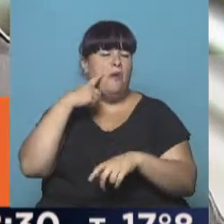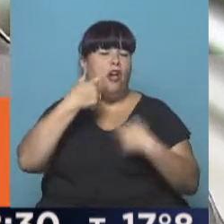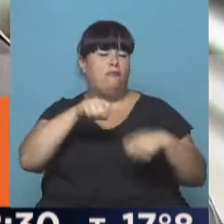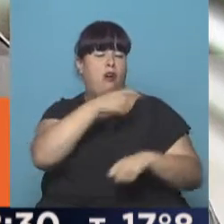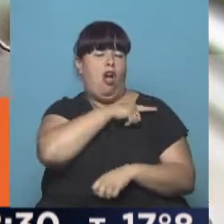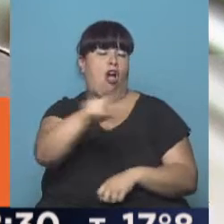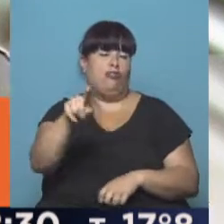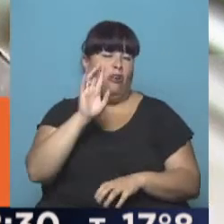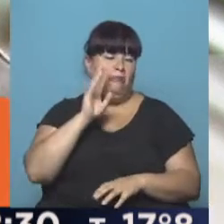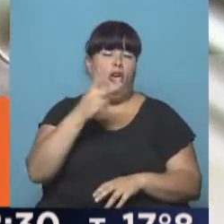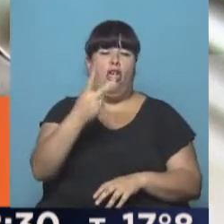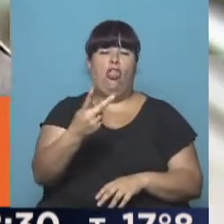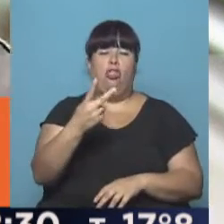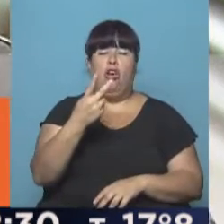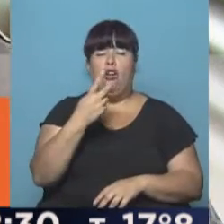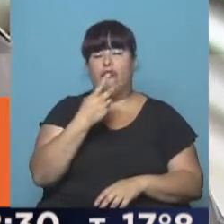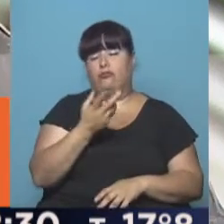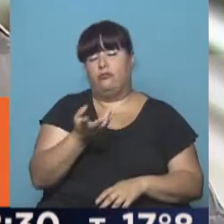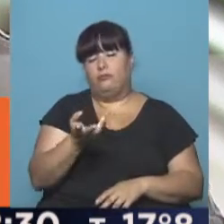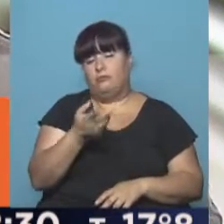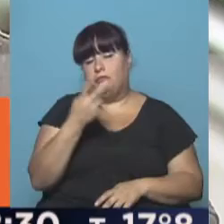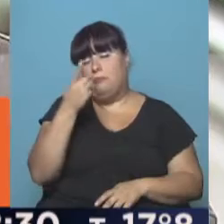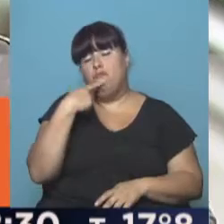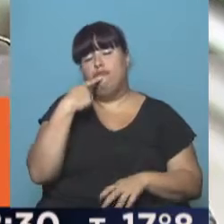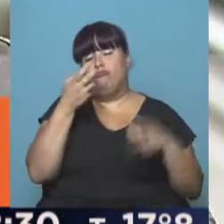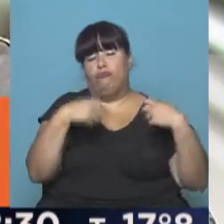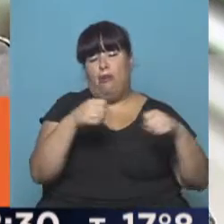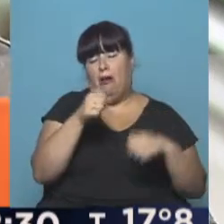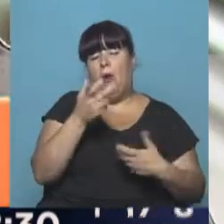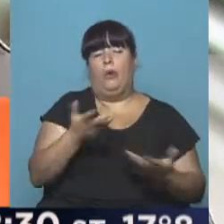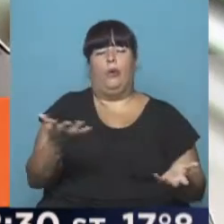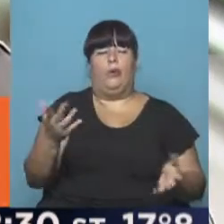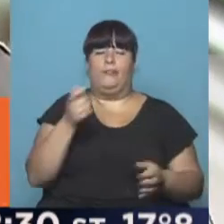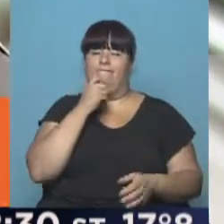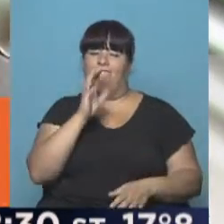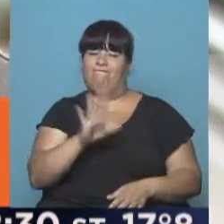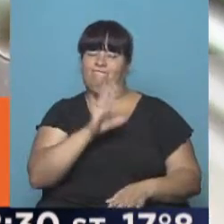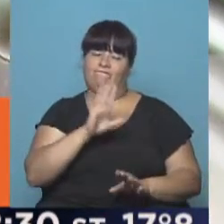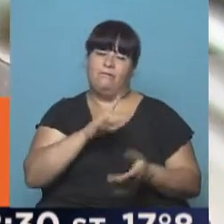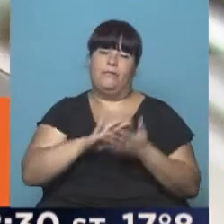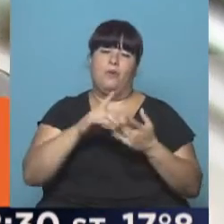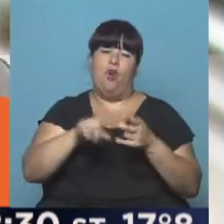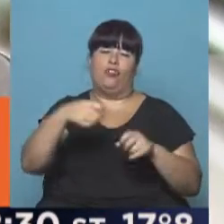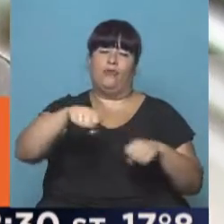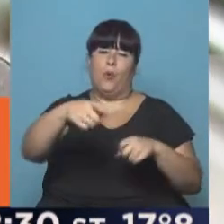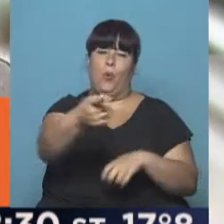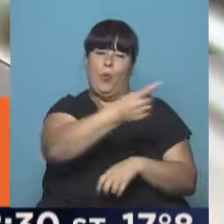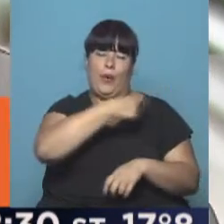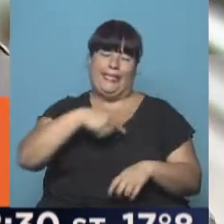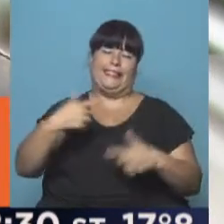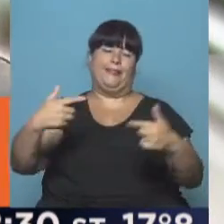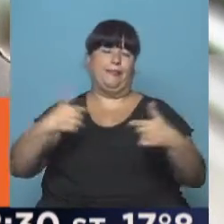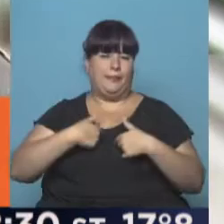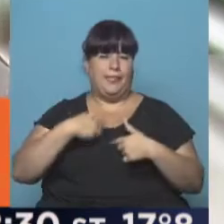una moto con dos individuos arriba dijeron uy no nos gusta nada bueno retomó la moto le roban